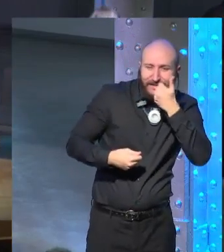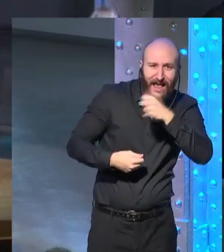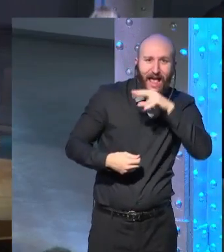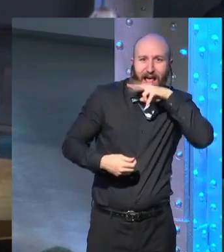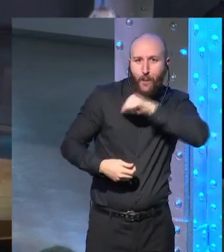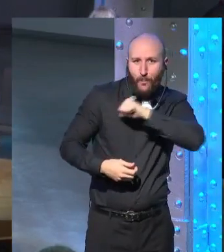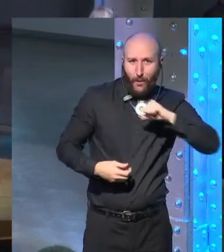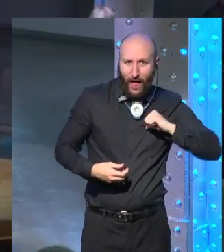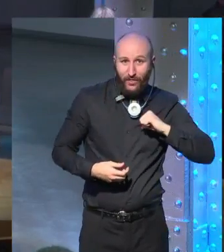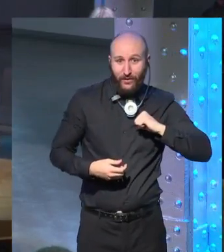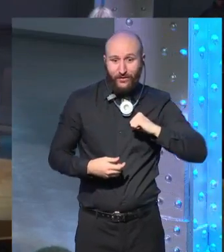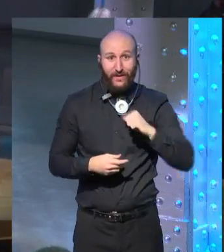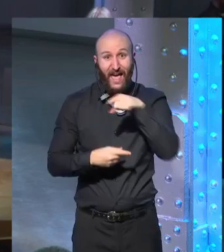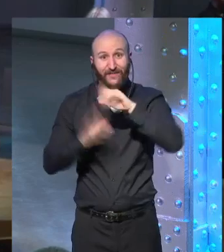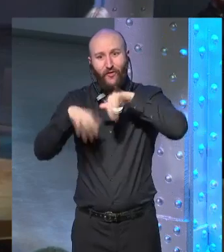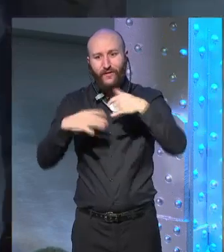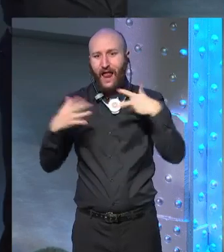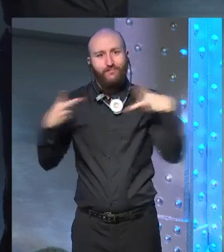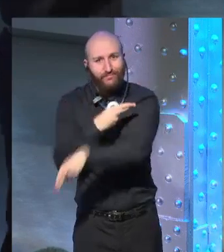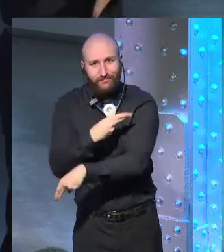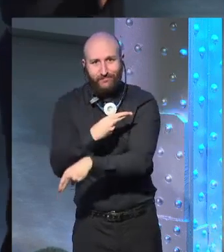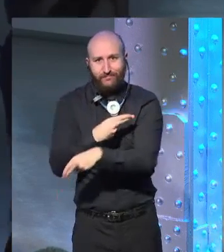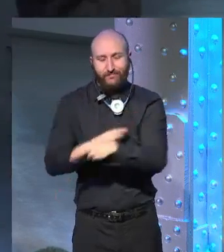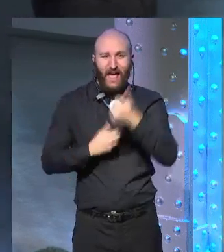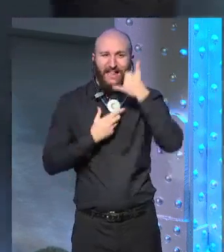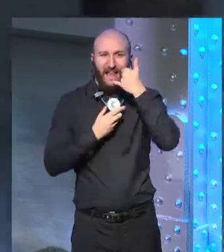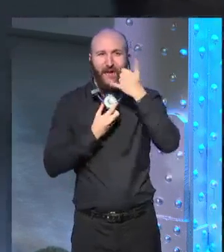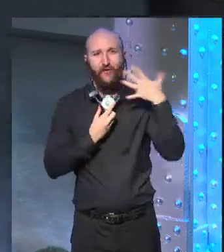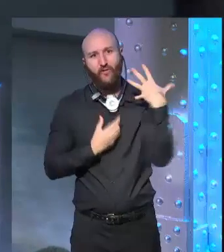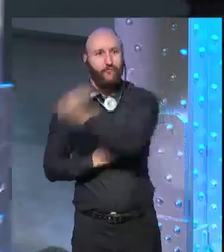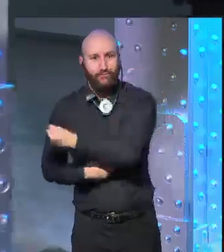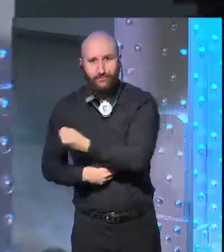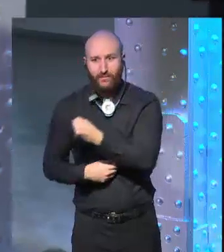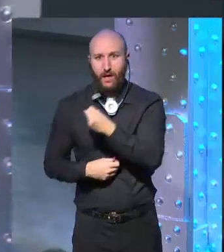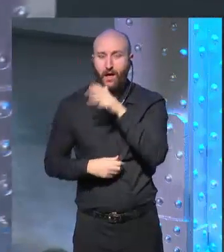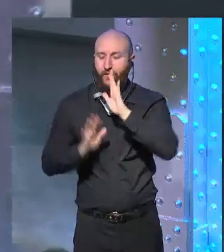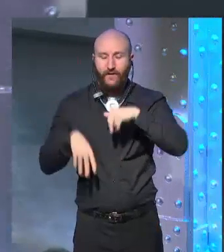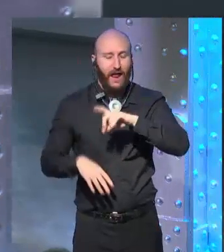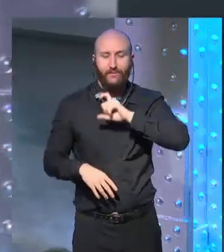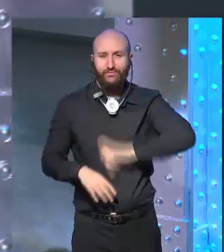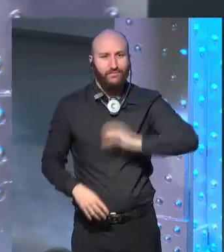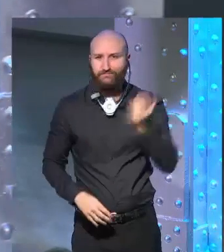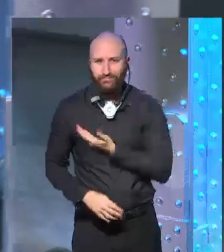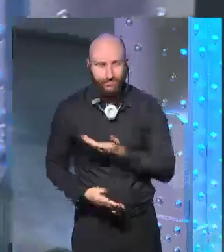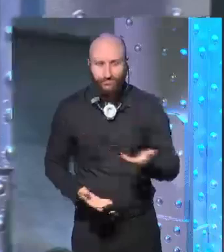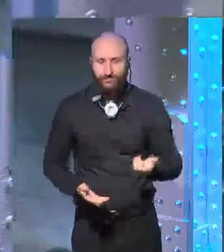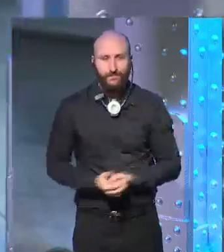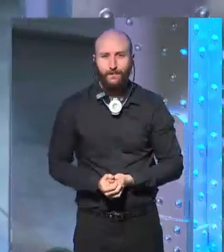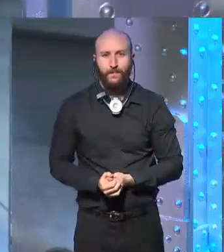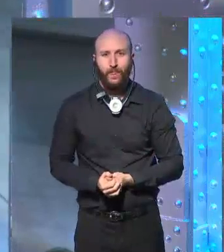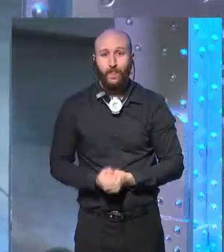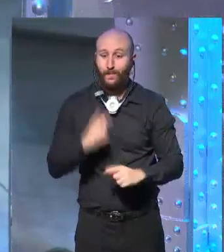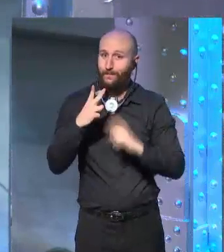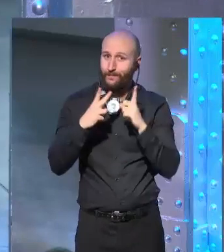privada. Eso era lo primero que me hacían. Me quitaban el teléfono, que era una cosa que me hacía mucho daño. Después